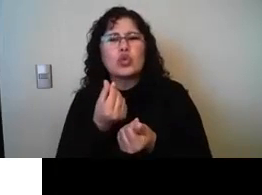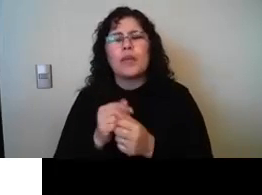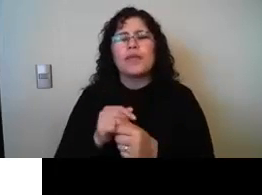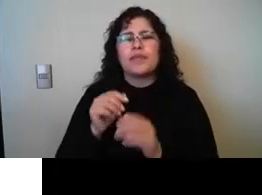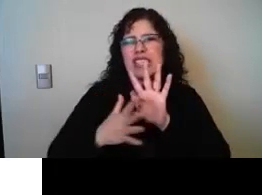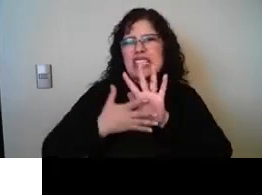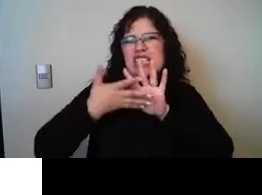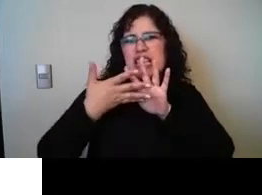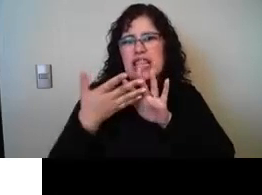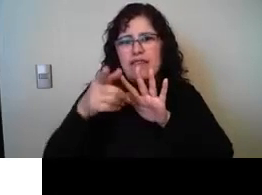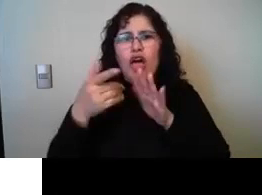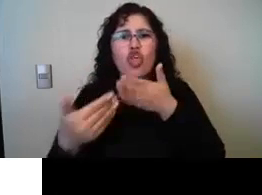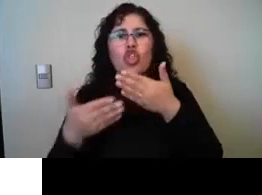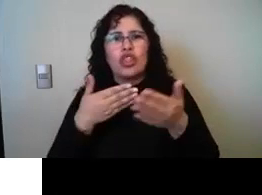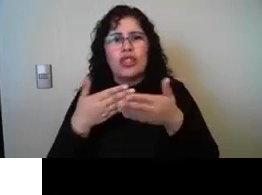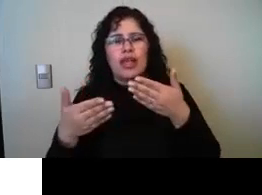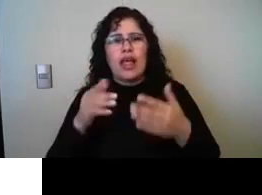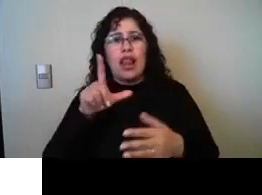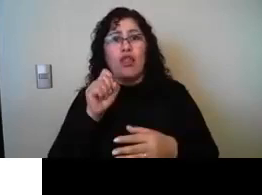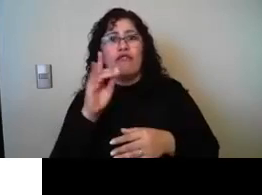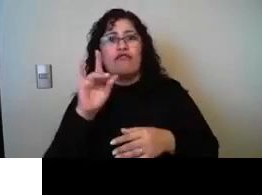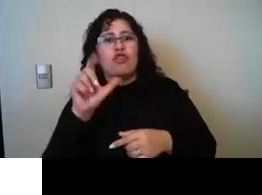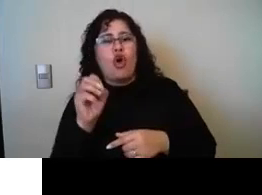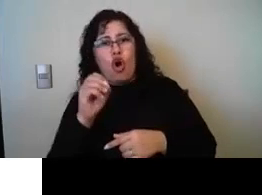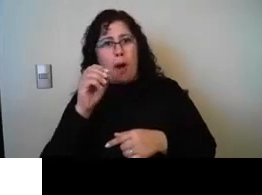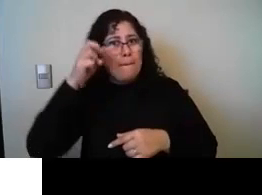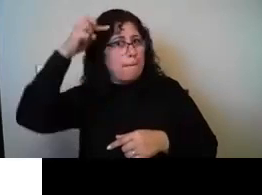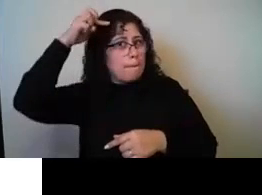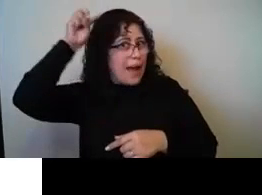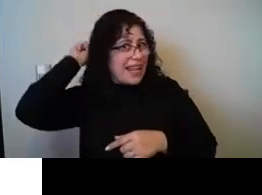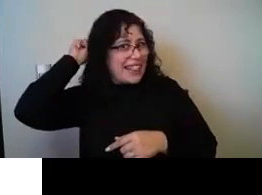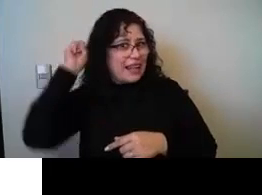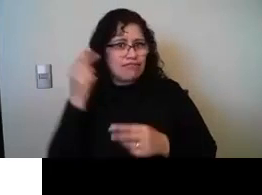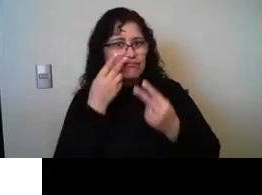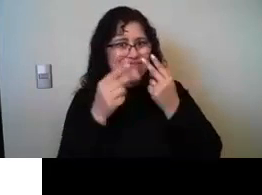el lóbulo parietal, como se observa en este corte.